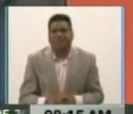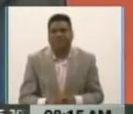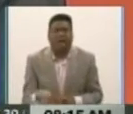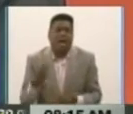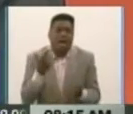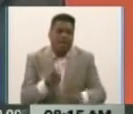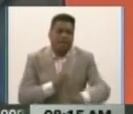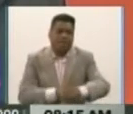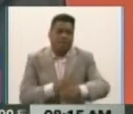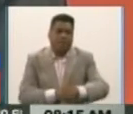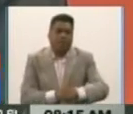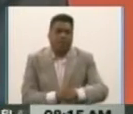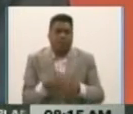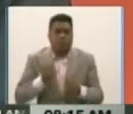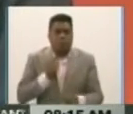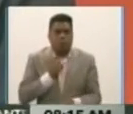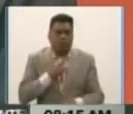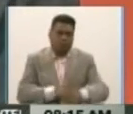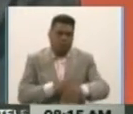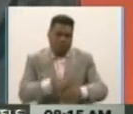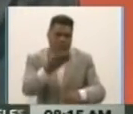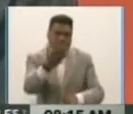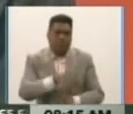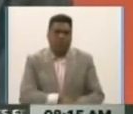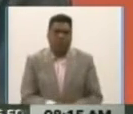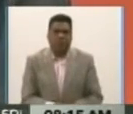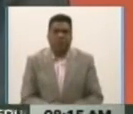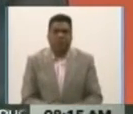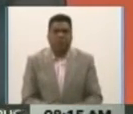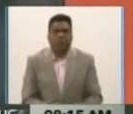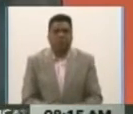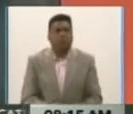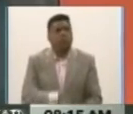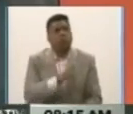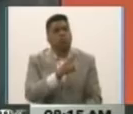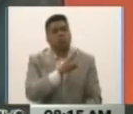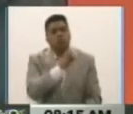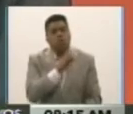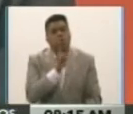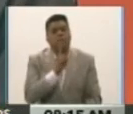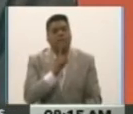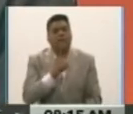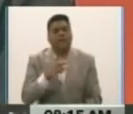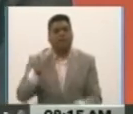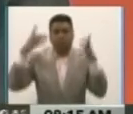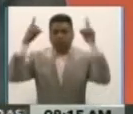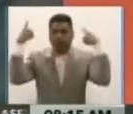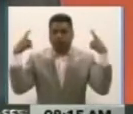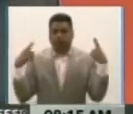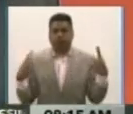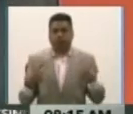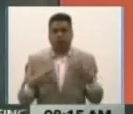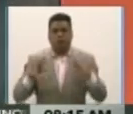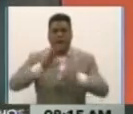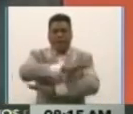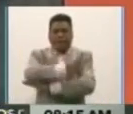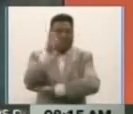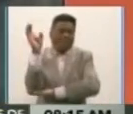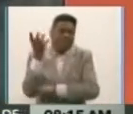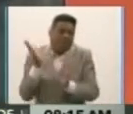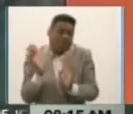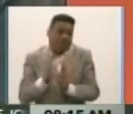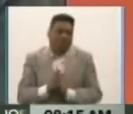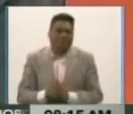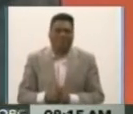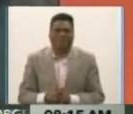bueno, tenemos la puesta de Pelujas en el Cielo, una obra de Gustavo Ott, dirigida por Carlos Arroyo en el Teatro Municipal.